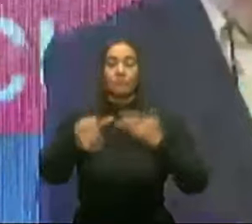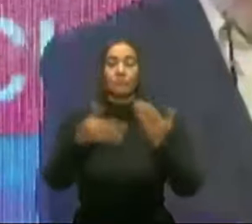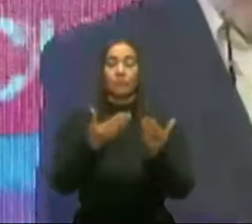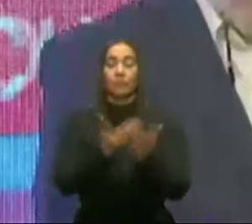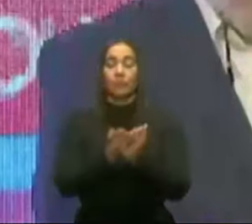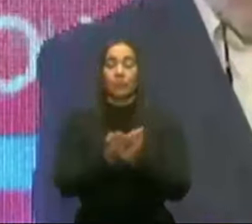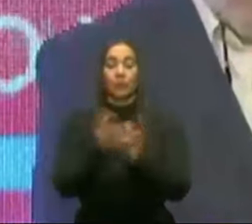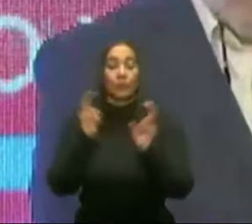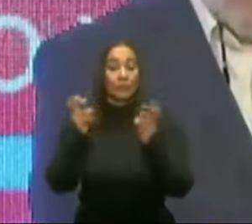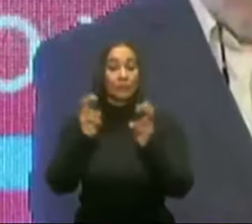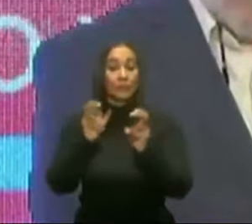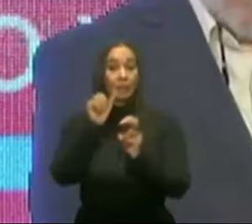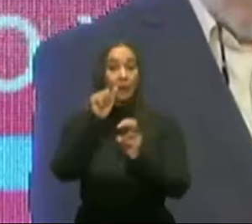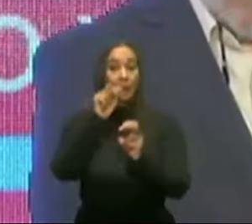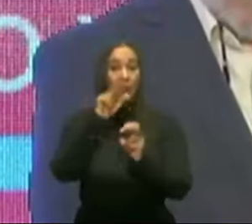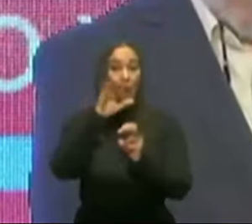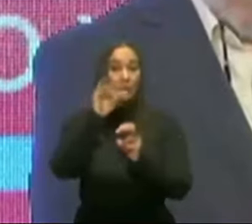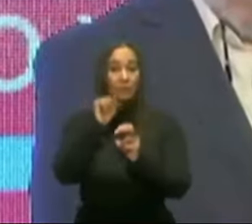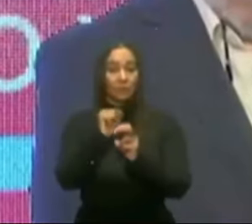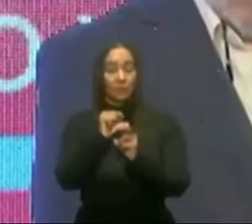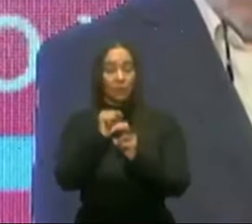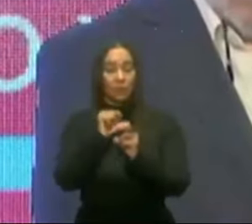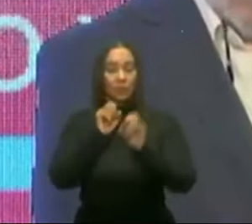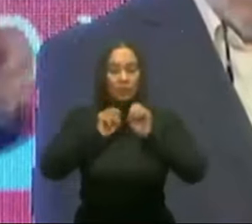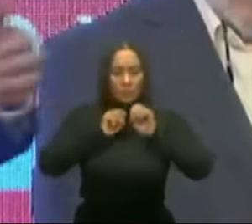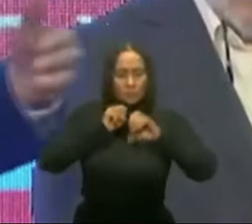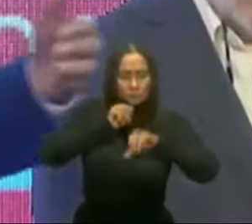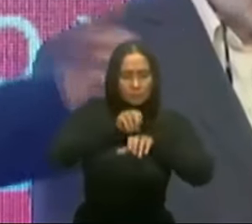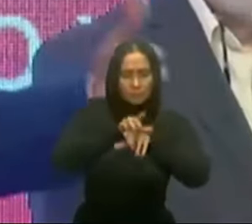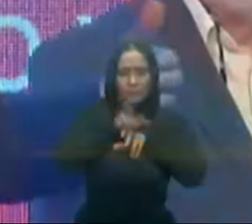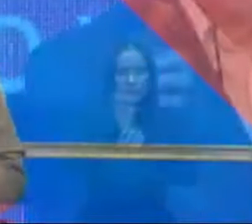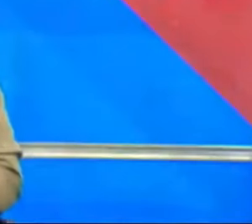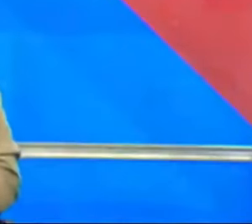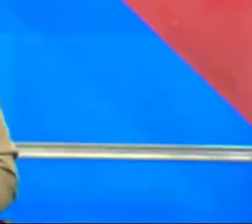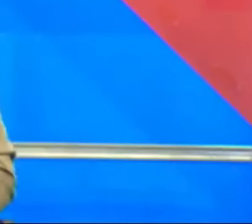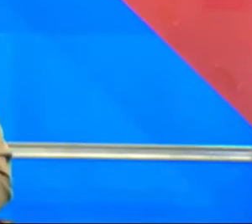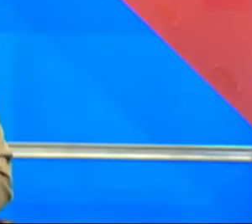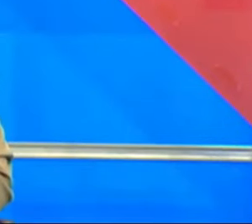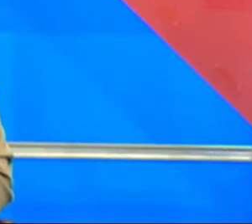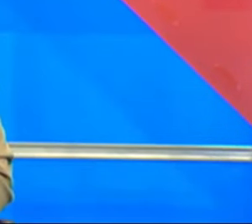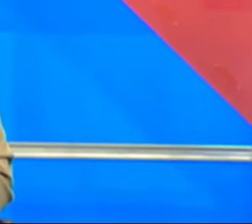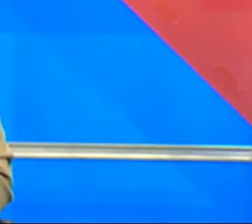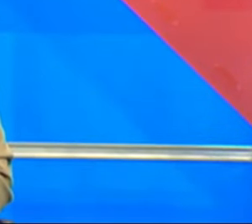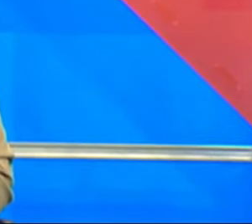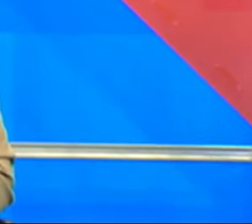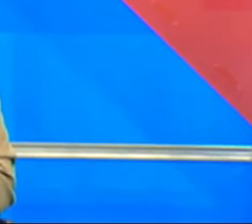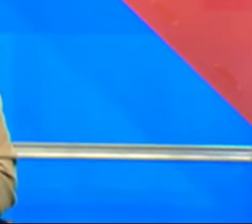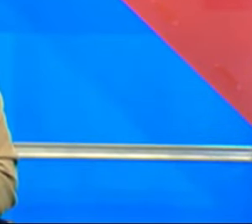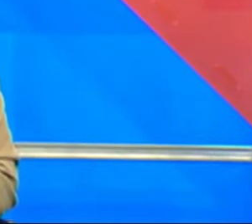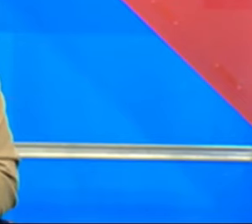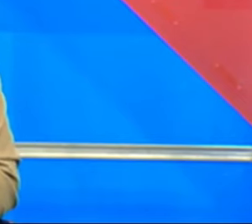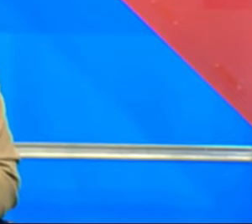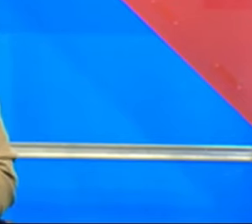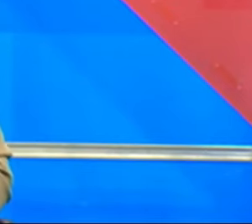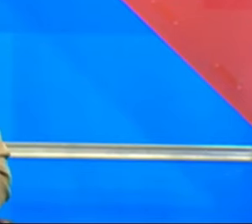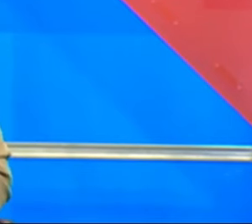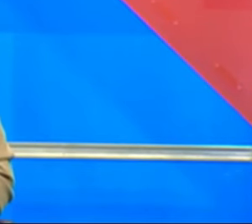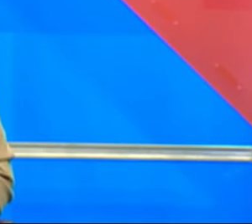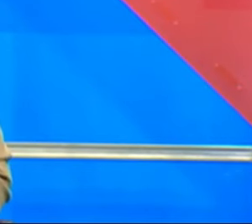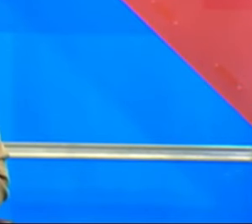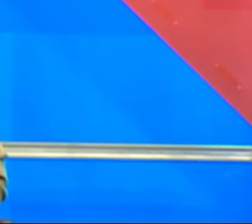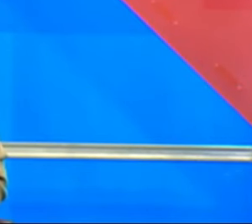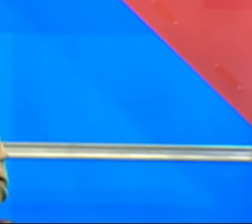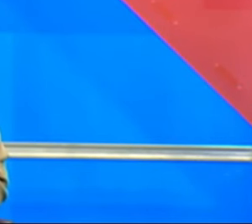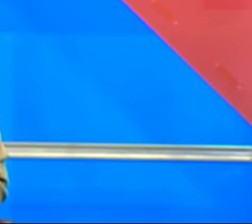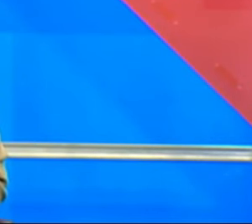familiarice. Hubo una pregunta que le hicieron al presidente de la República, fue un periodista extranjero que llegó ayer a la semanal. Yo quisiera poner esa pregunta y la respuesta del